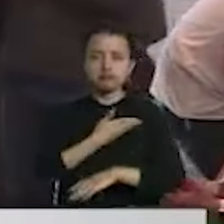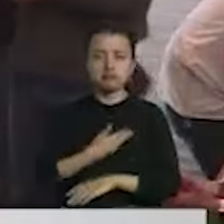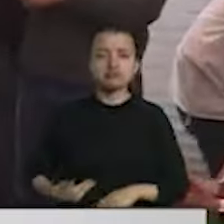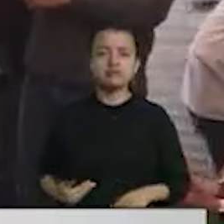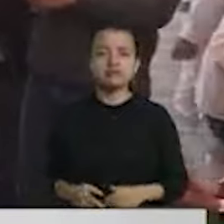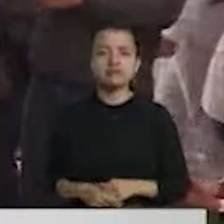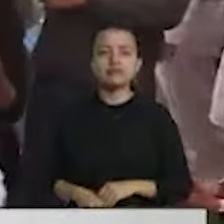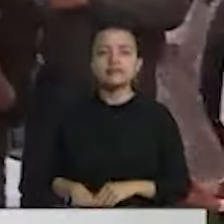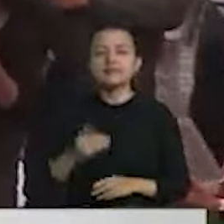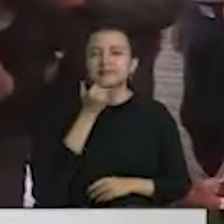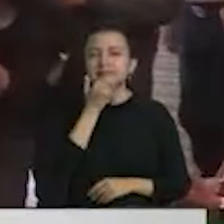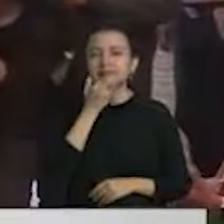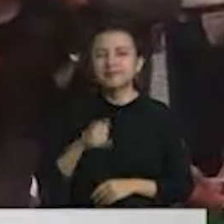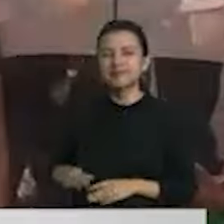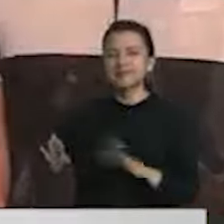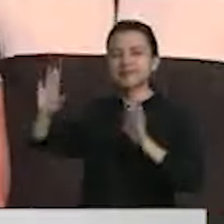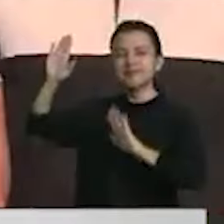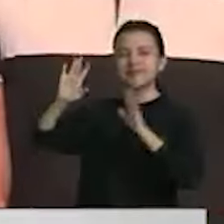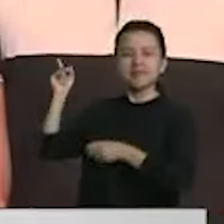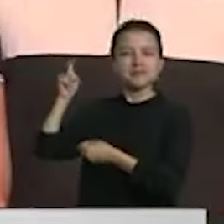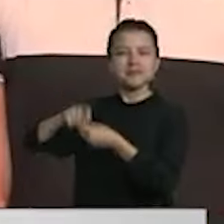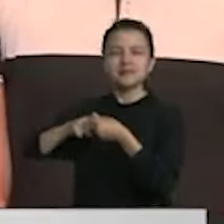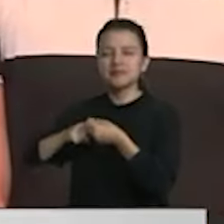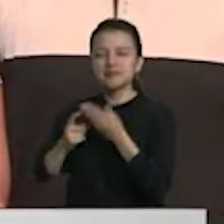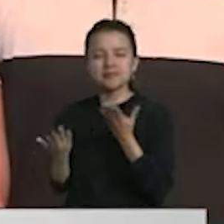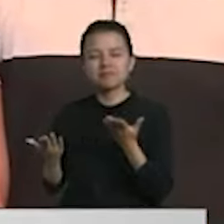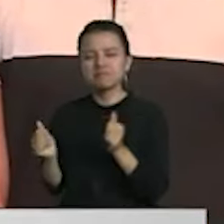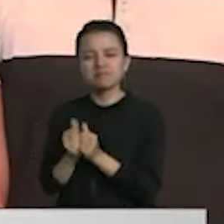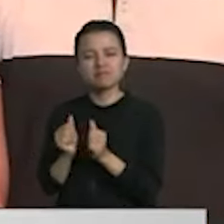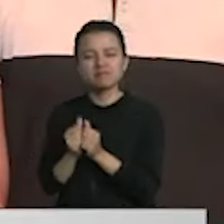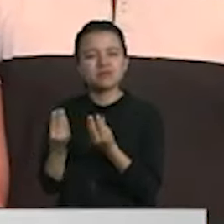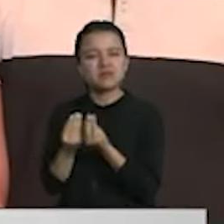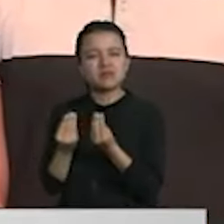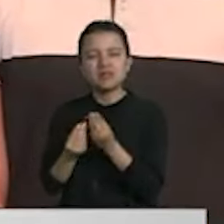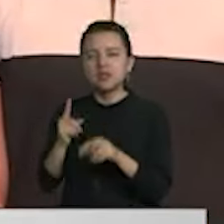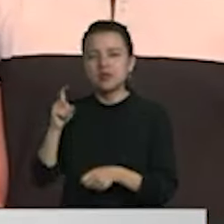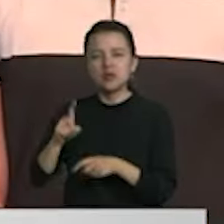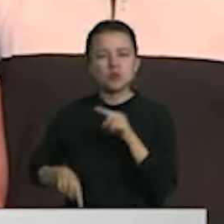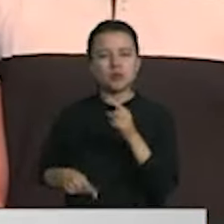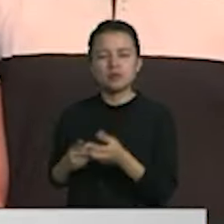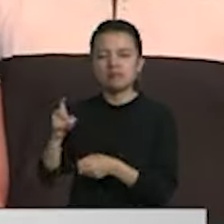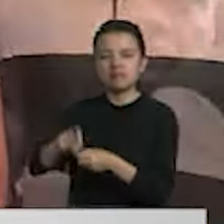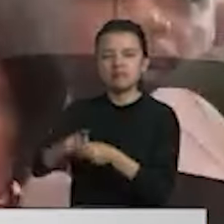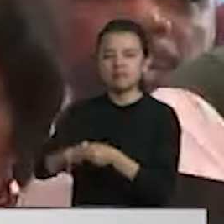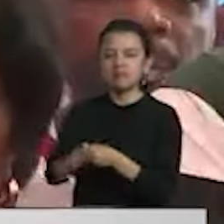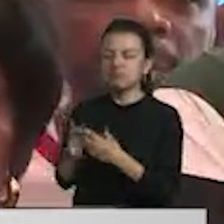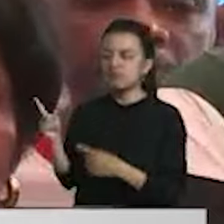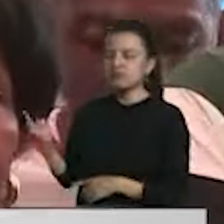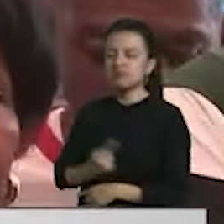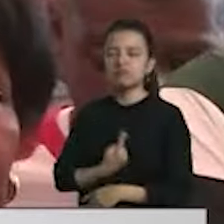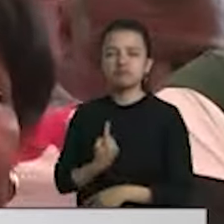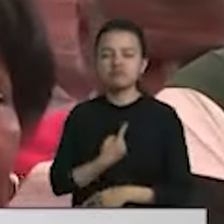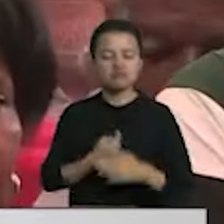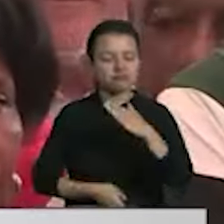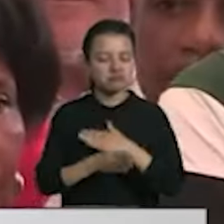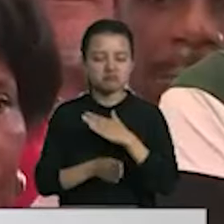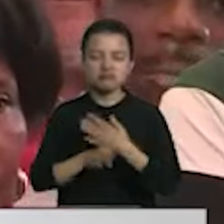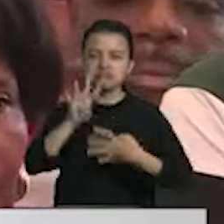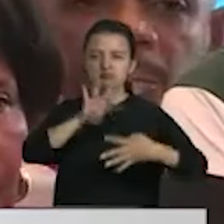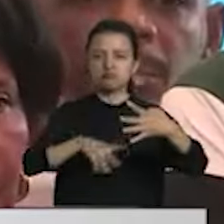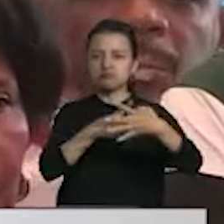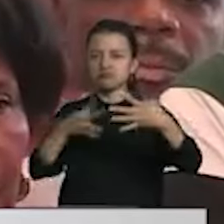su candidata Corina Yoris no pudiera inscribir su candidatura a la presidencia de Venezuela, Machado asegura que el cronograma electoral de